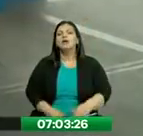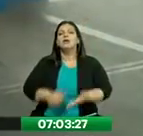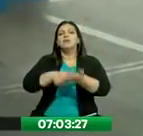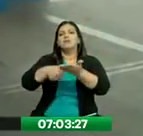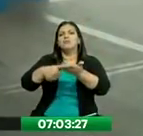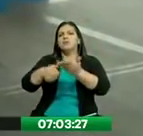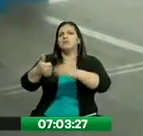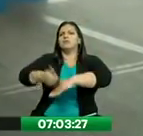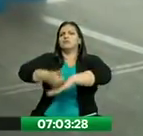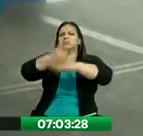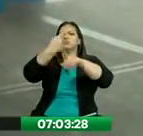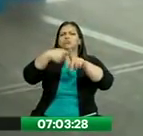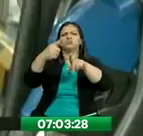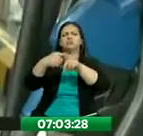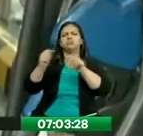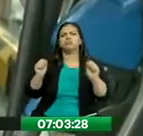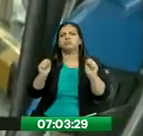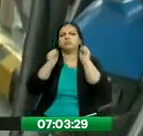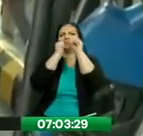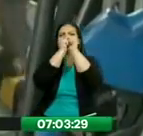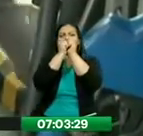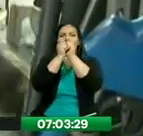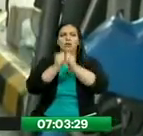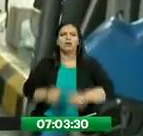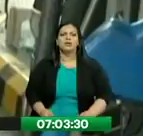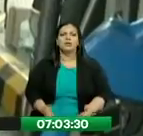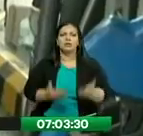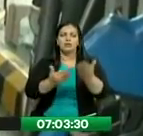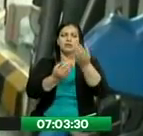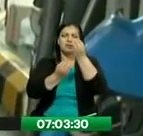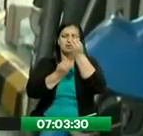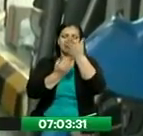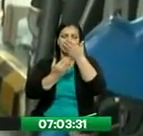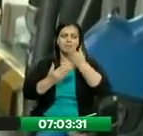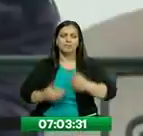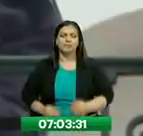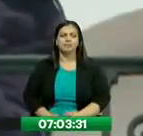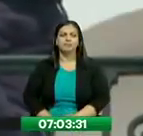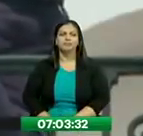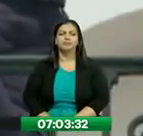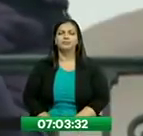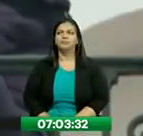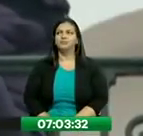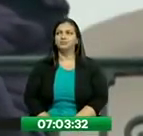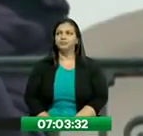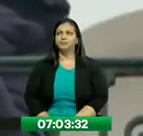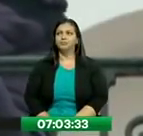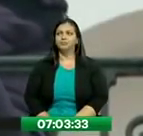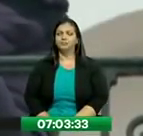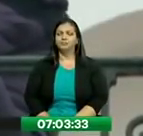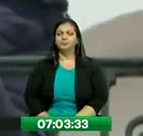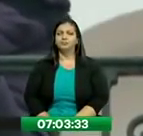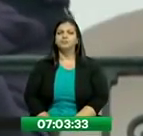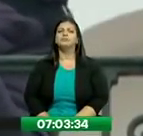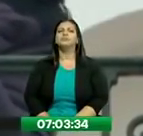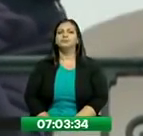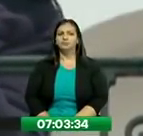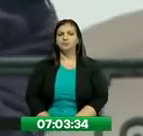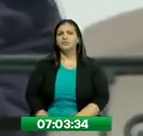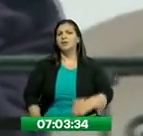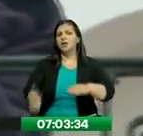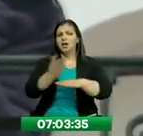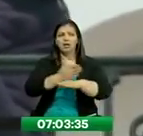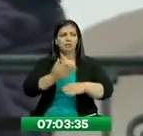hizo nuevamente referencia al decreto que pretendía la eliminación del subsidio a los combustibles. Cumplimos, cumplimos lo que